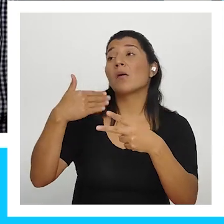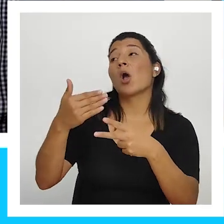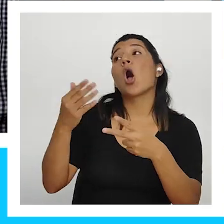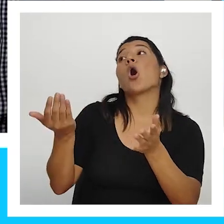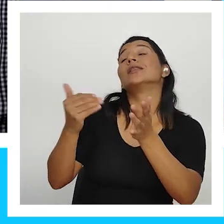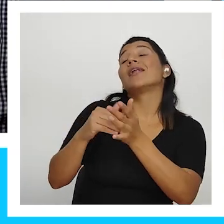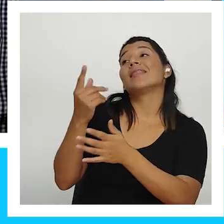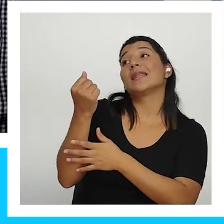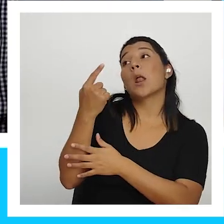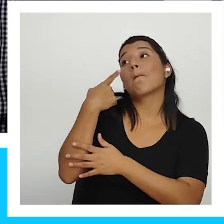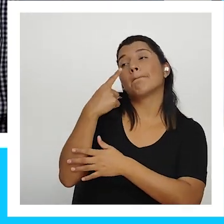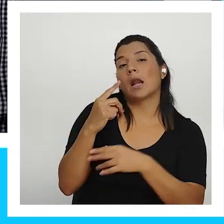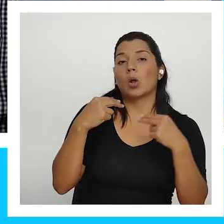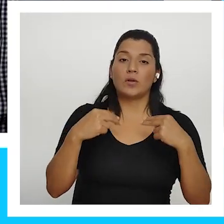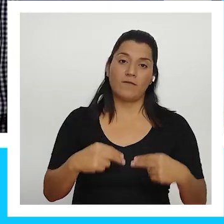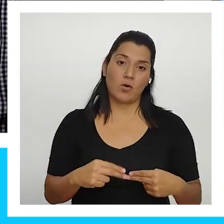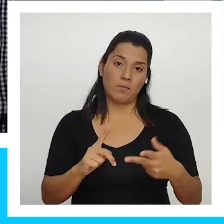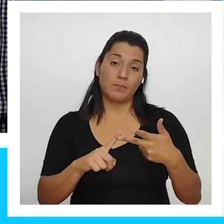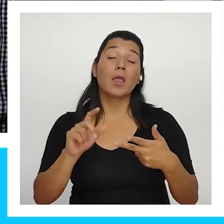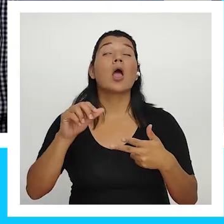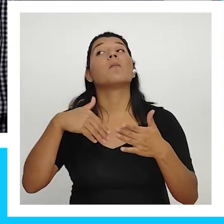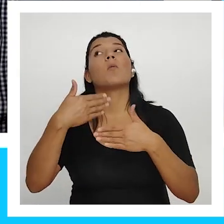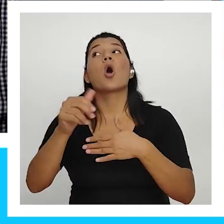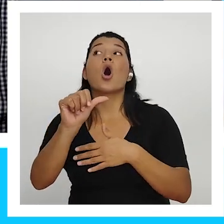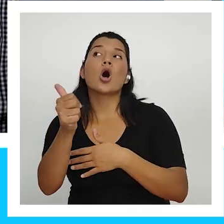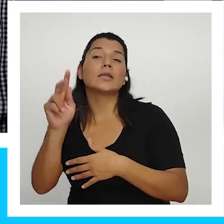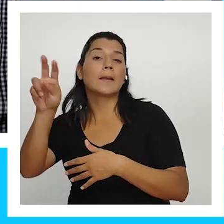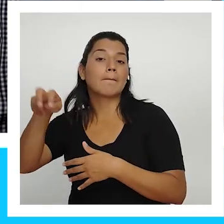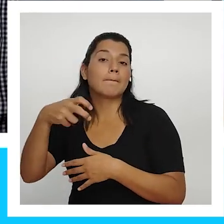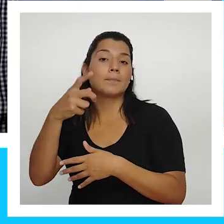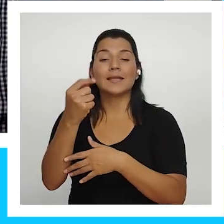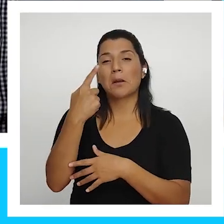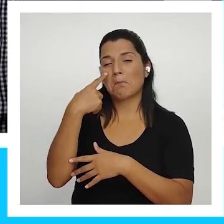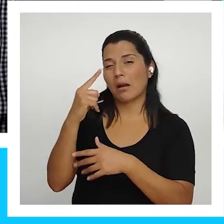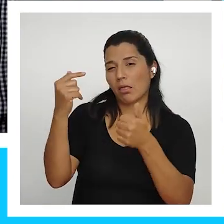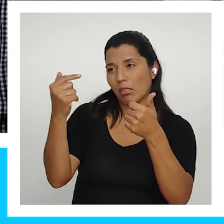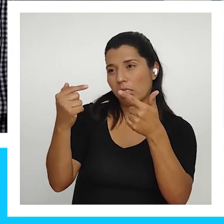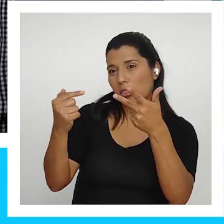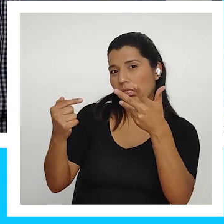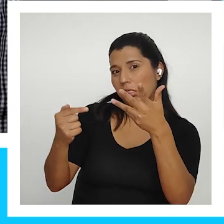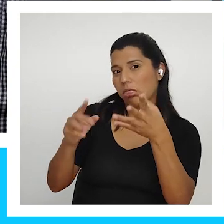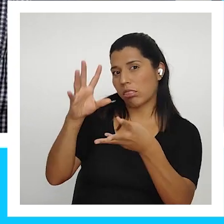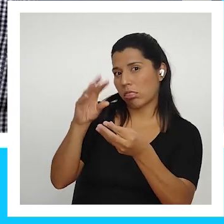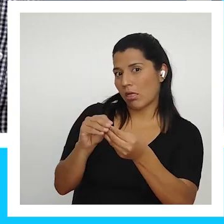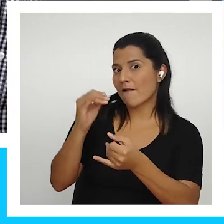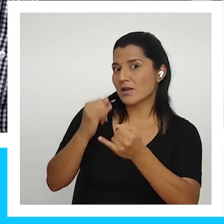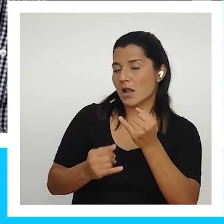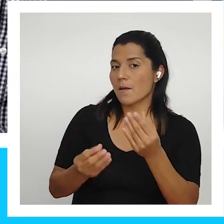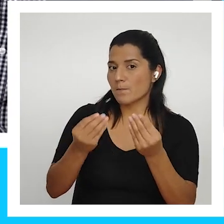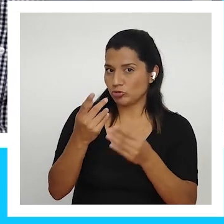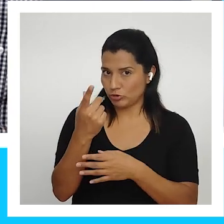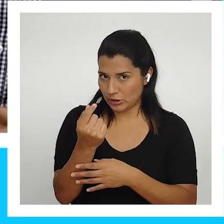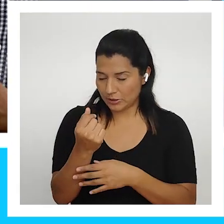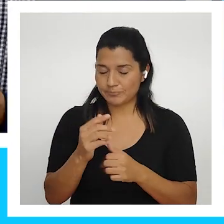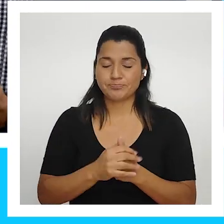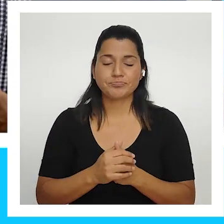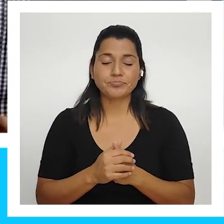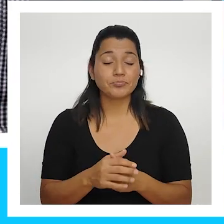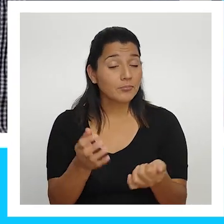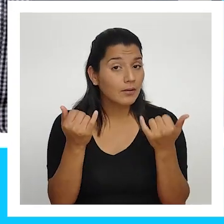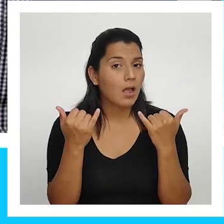monto algo importante, o el mayor al menos de ellos, porque la gestión que hacen la falsa gestión que hacen más bien es indicarle que es propio